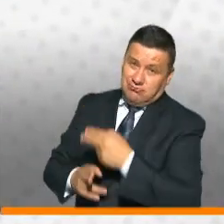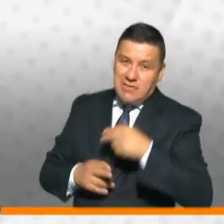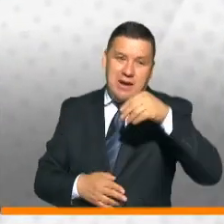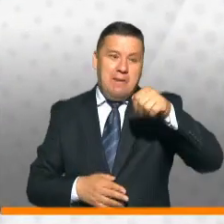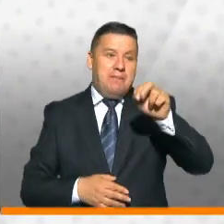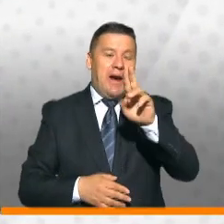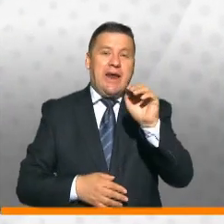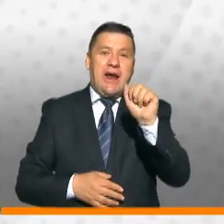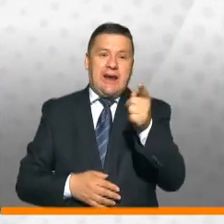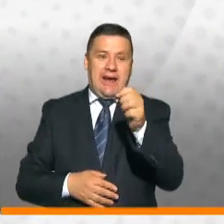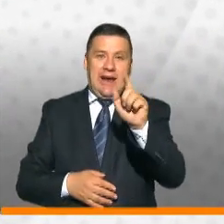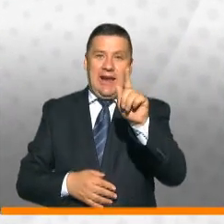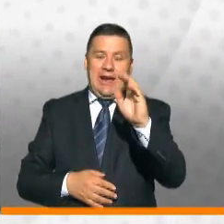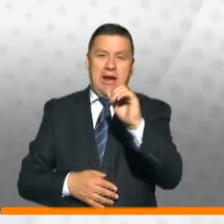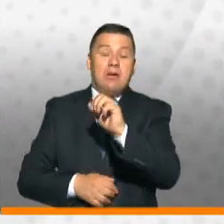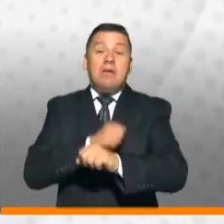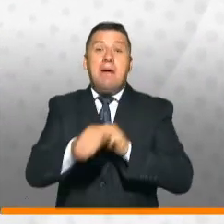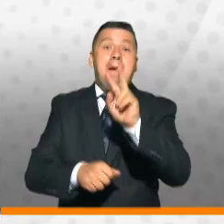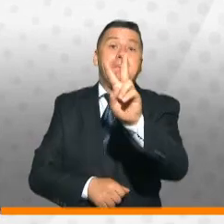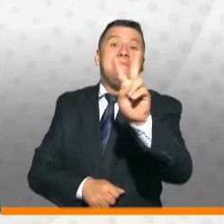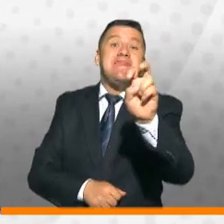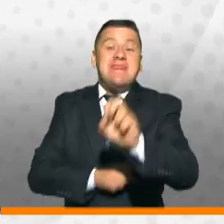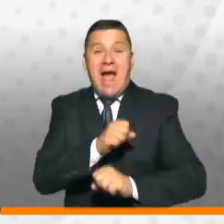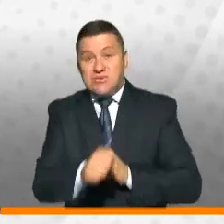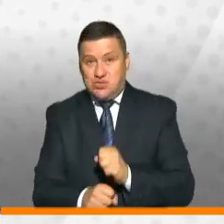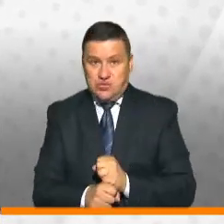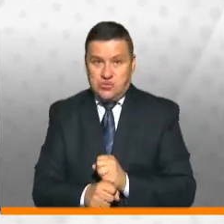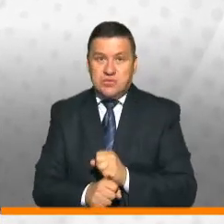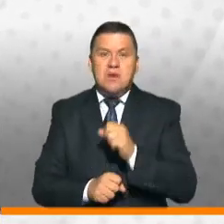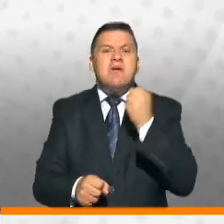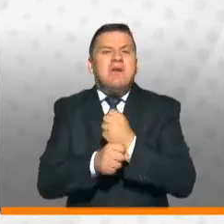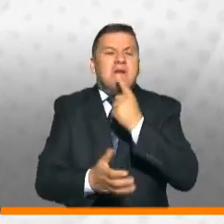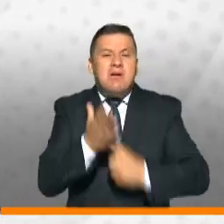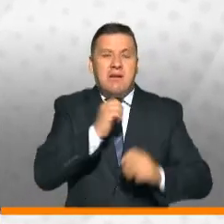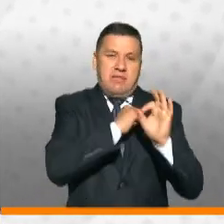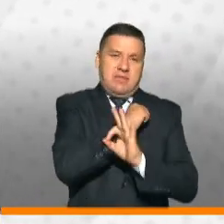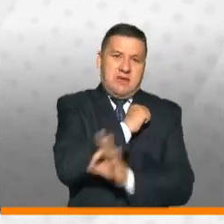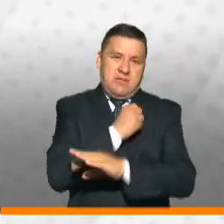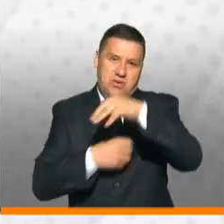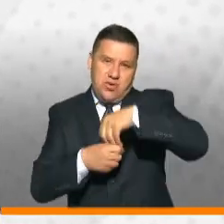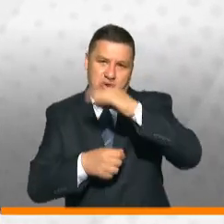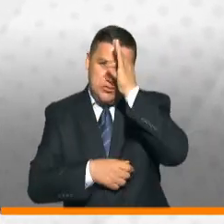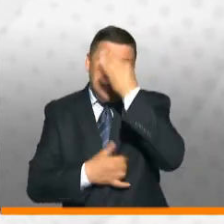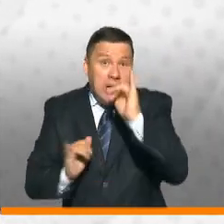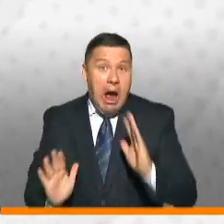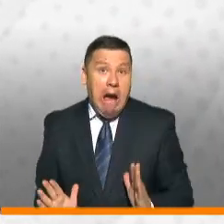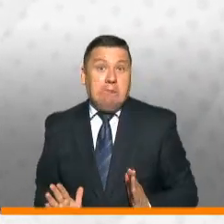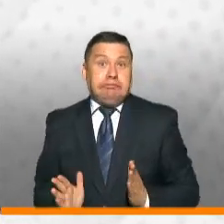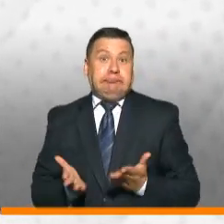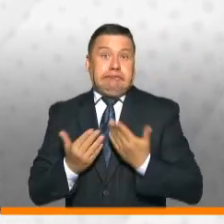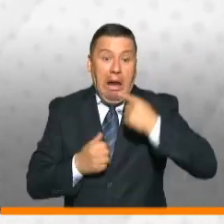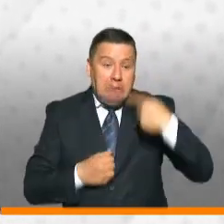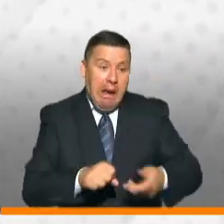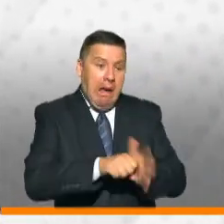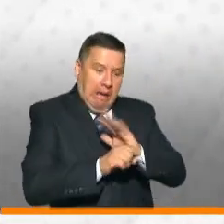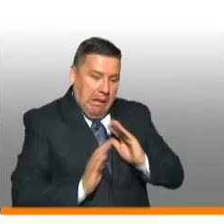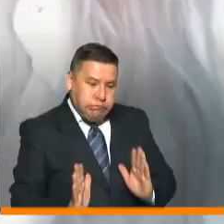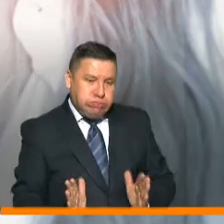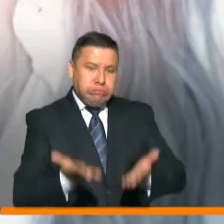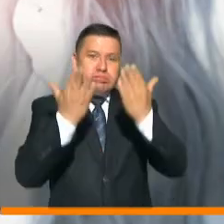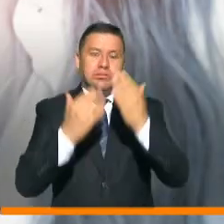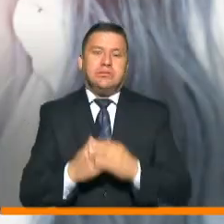María Angélica Navia, 27 años, psicóloga clínica, recuperada de